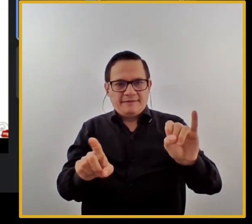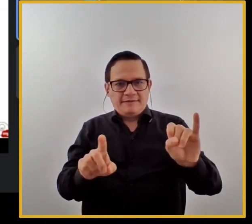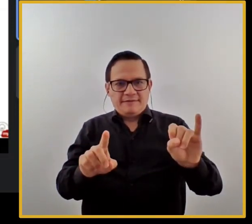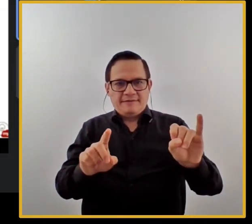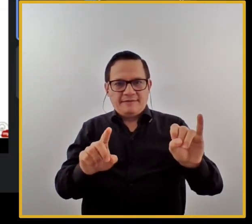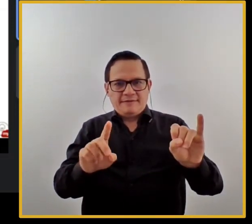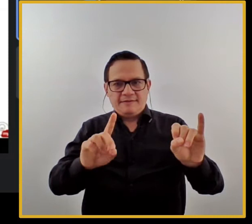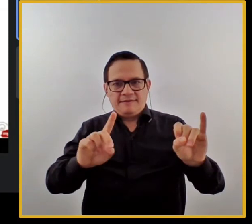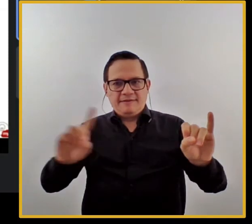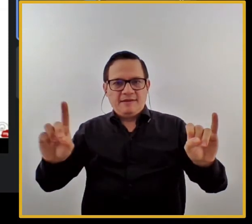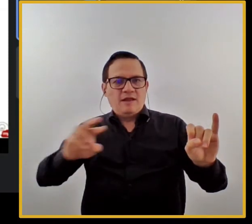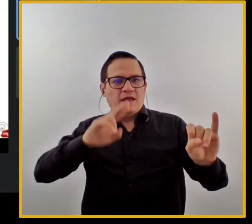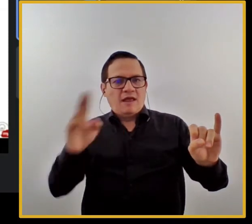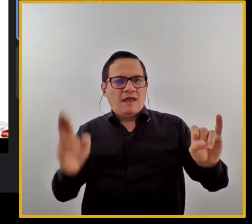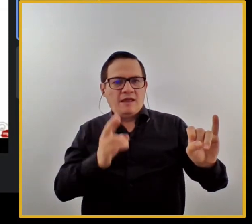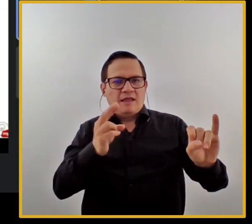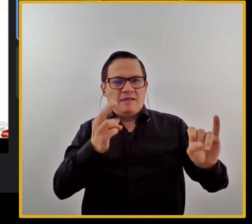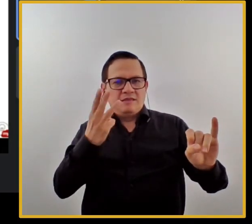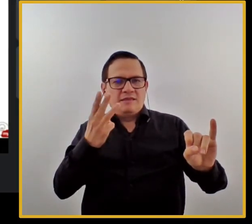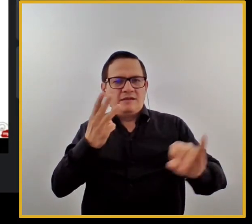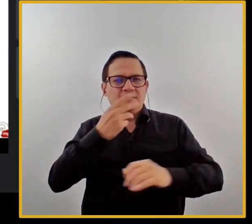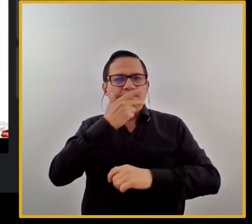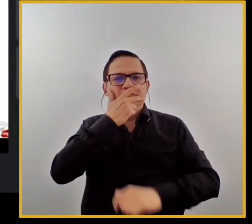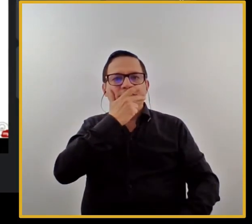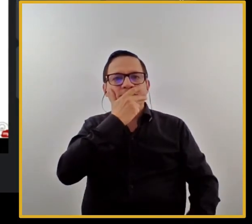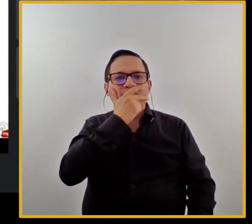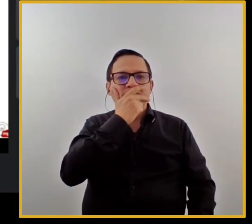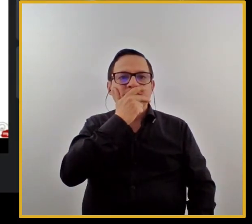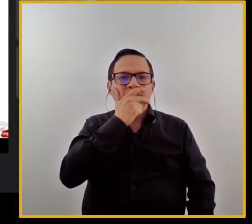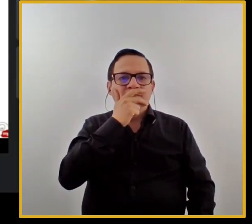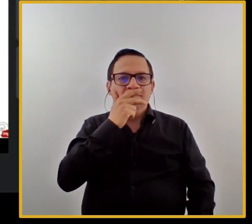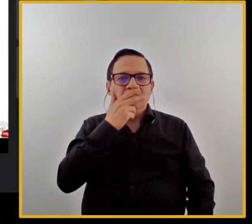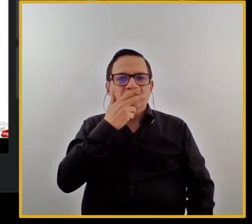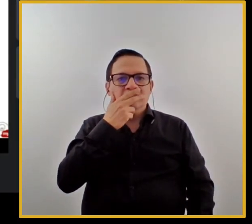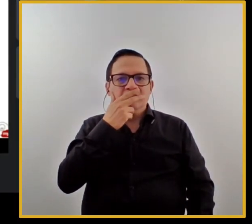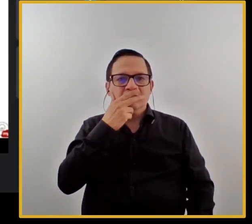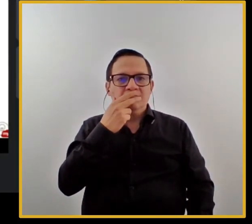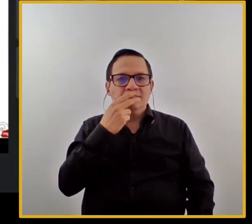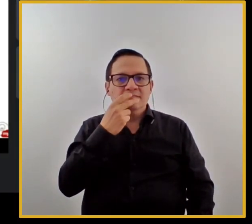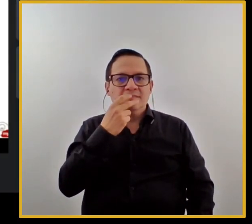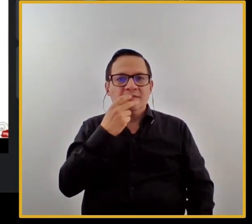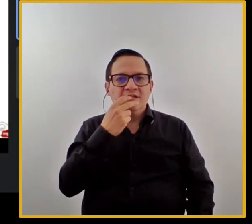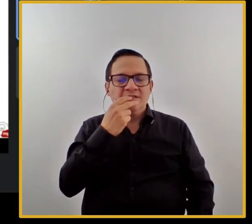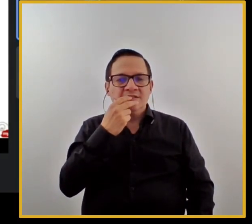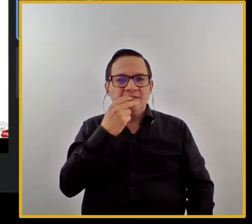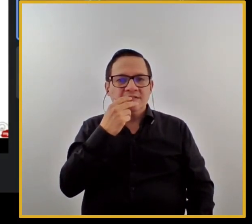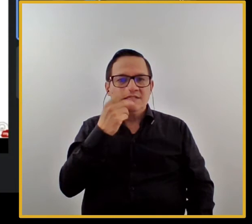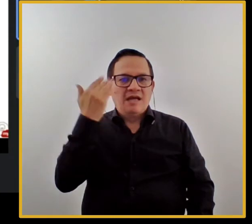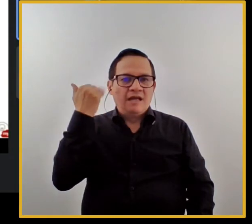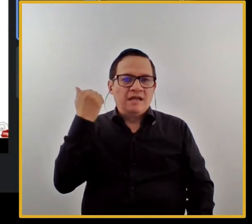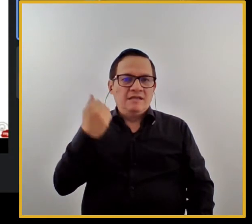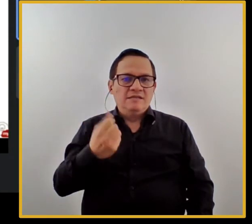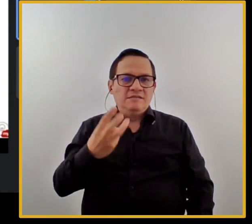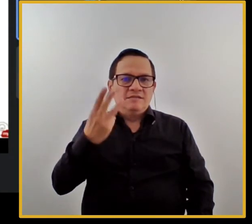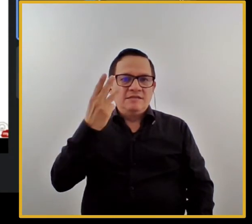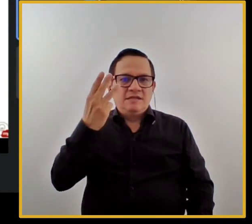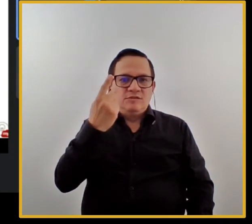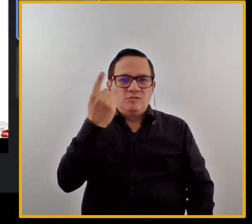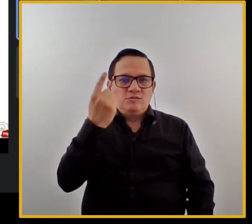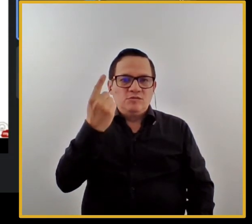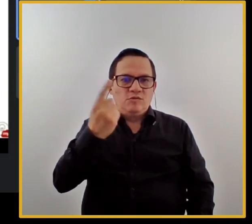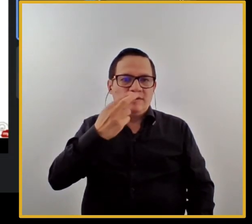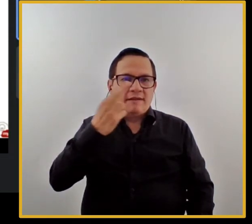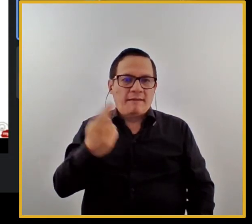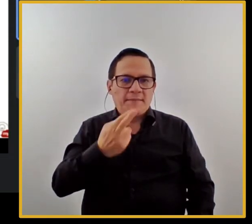3. ¿En dónde lo repetí? Más arriba, pues solo había un 3 hasta cierto punto.